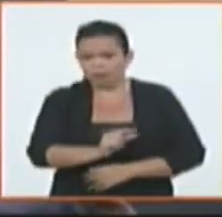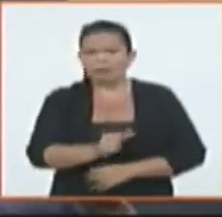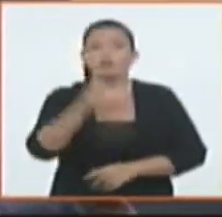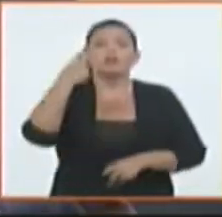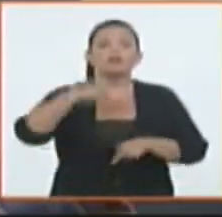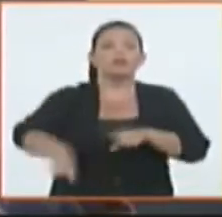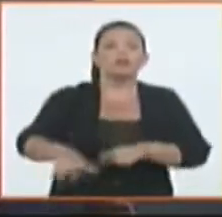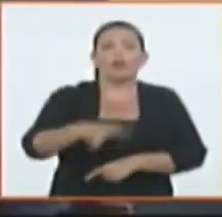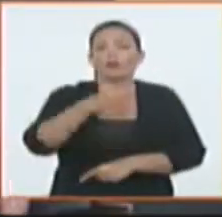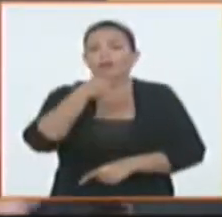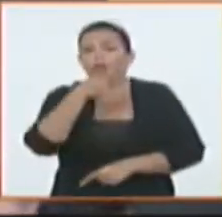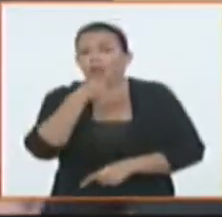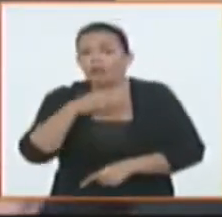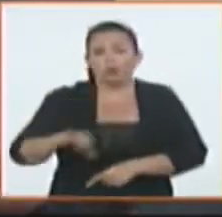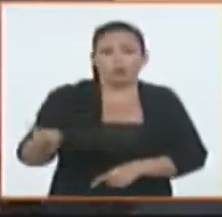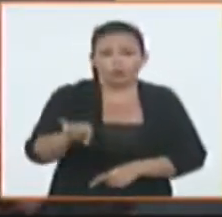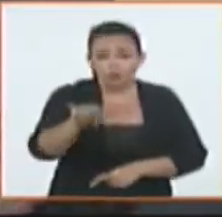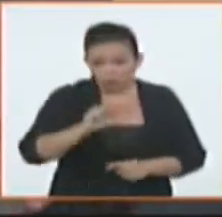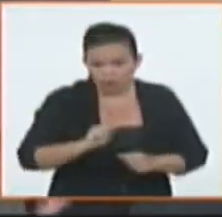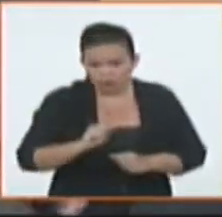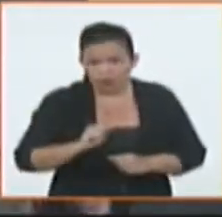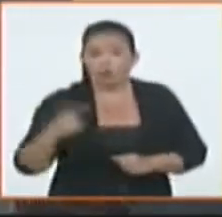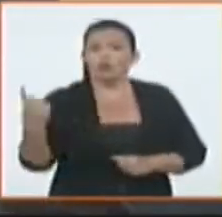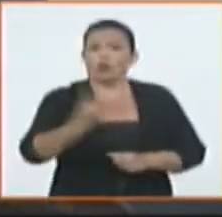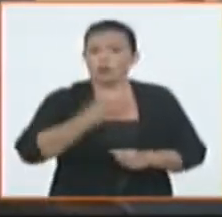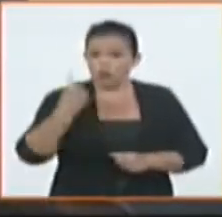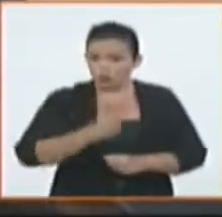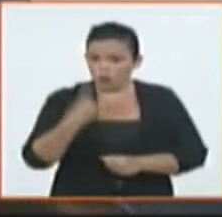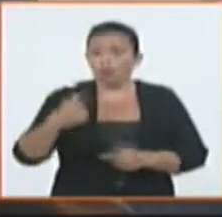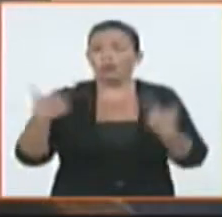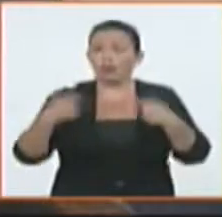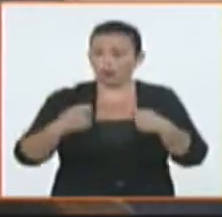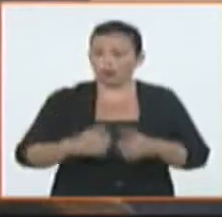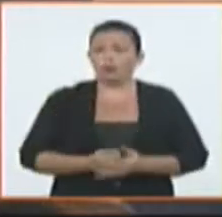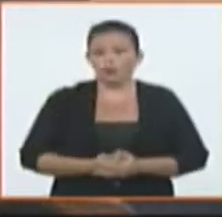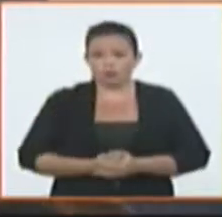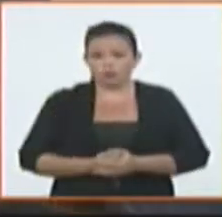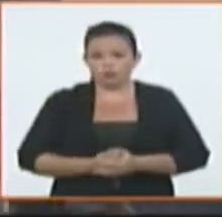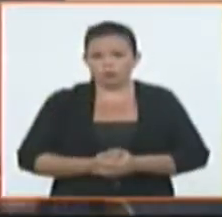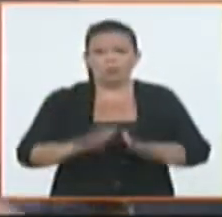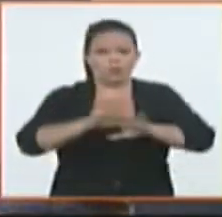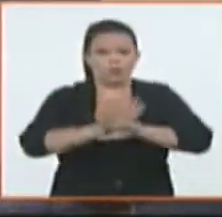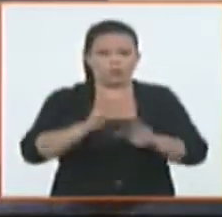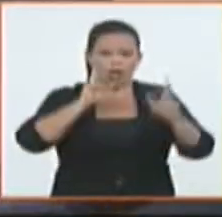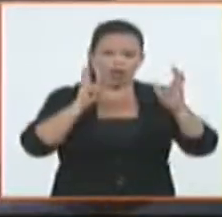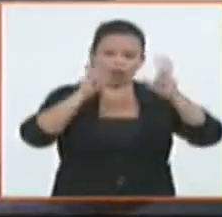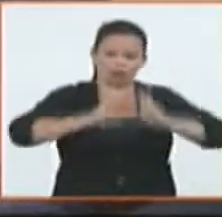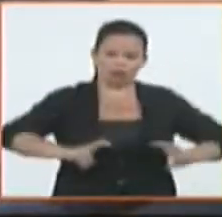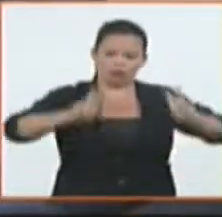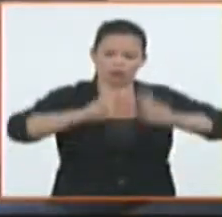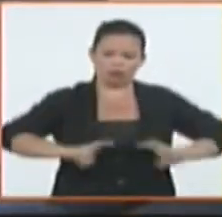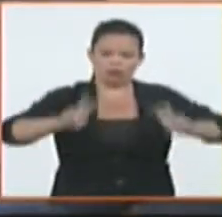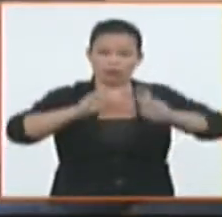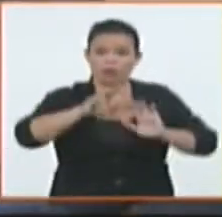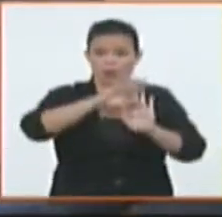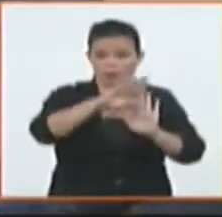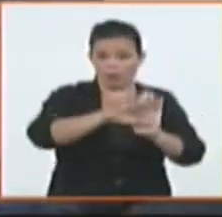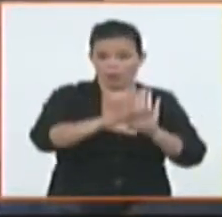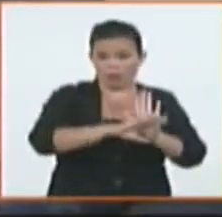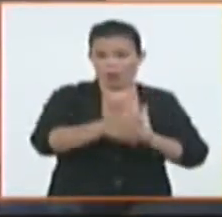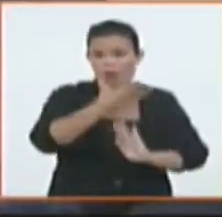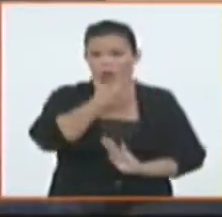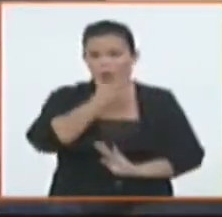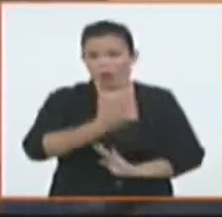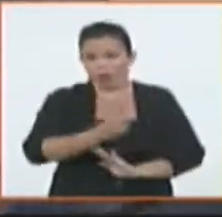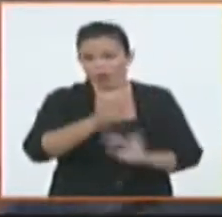distinguir cuáles son las políticas que tenemos que aplicar. Ya hay un primer levantamiento de políticas para los jóvenes, eso lo pasamos a ustedes que se están trabajando, y hay